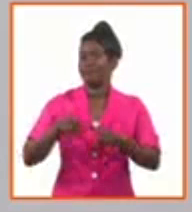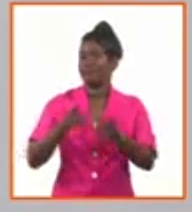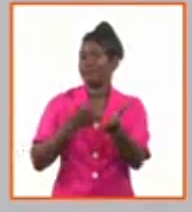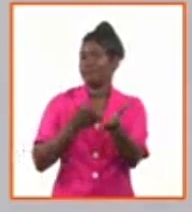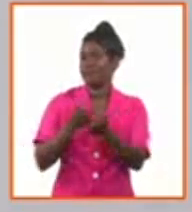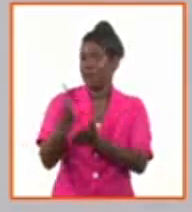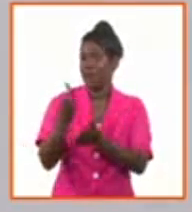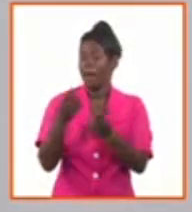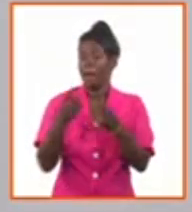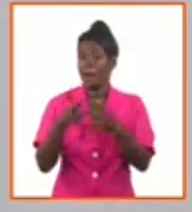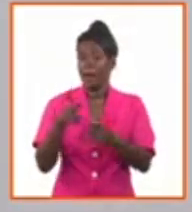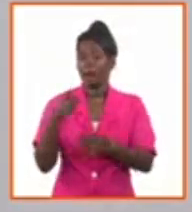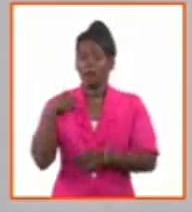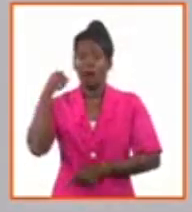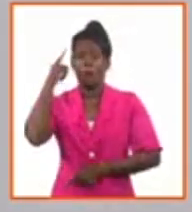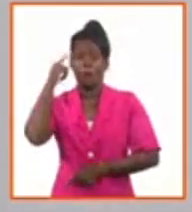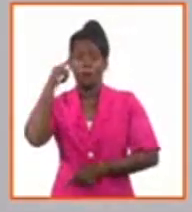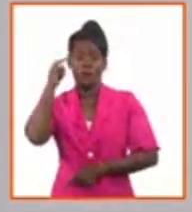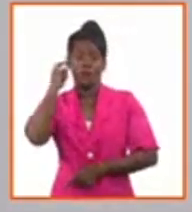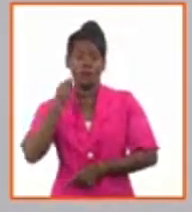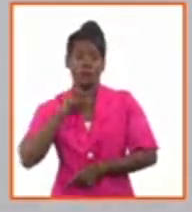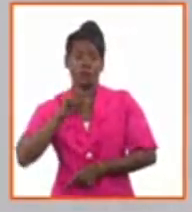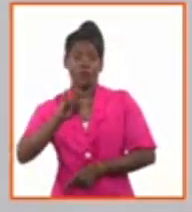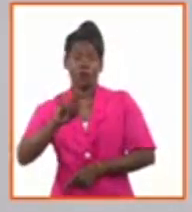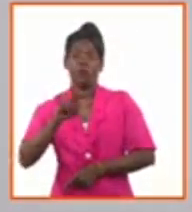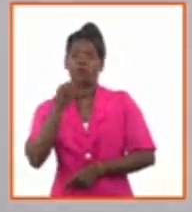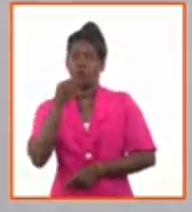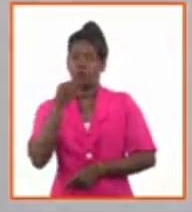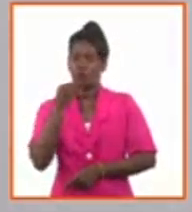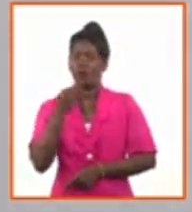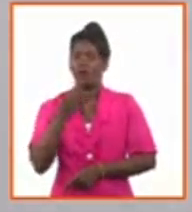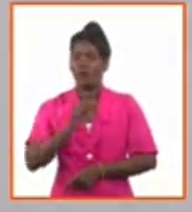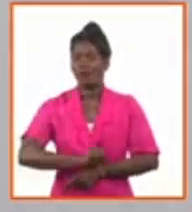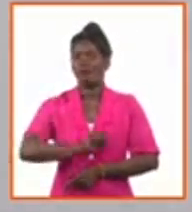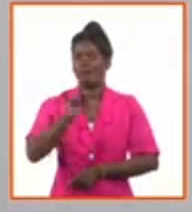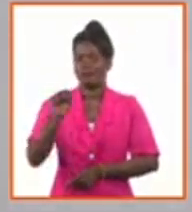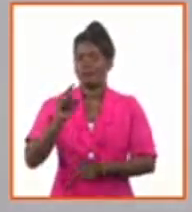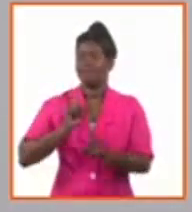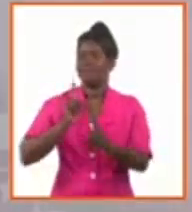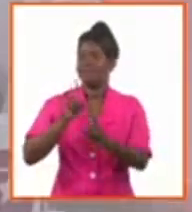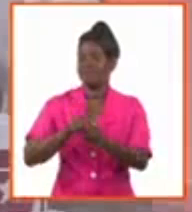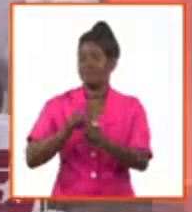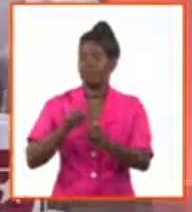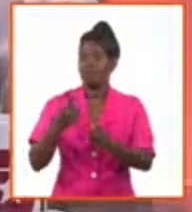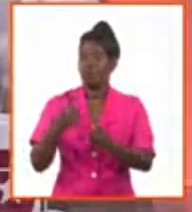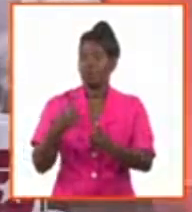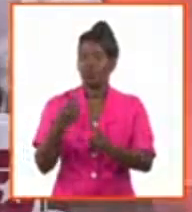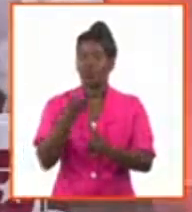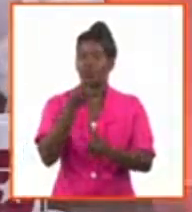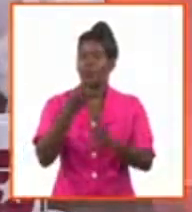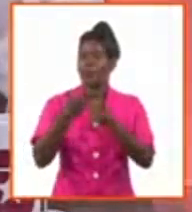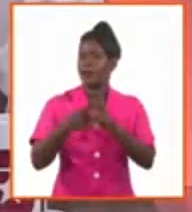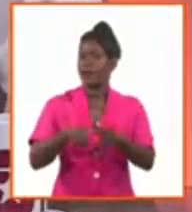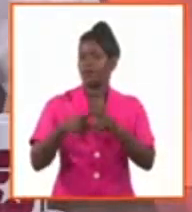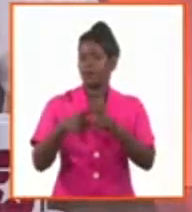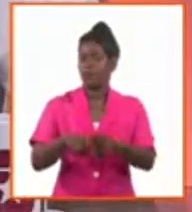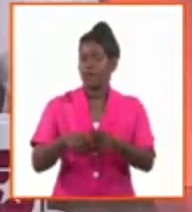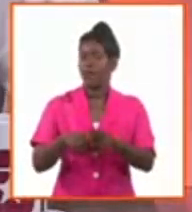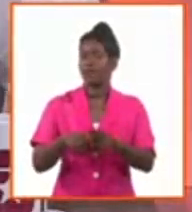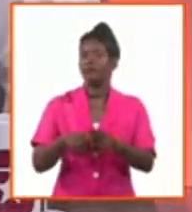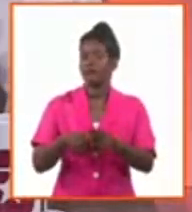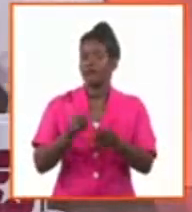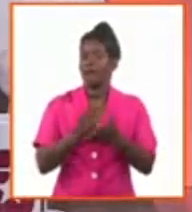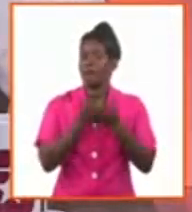génesis de que la federación solo puede transformar intramuros algunos de los problemas que tengamos, sino que podemos ir a